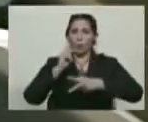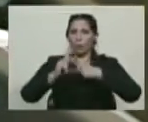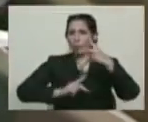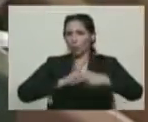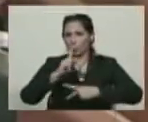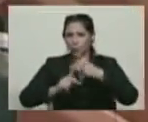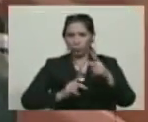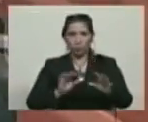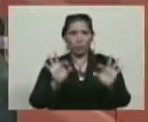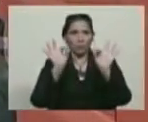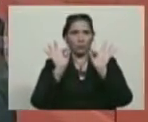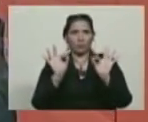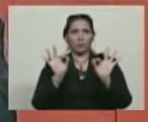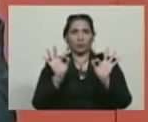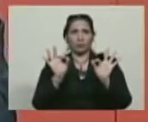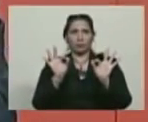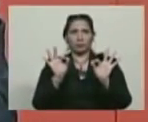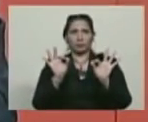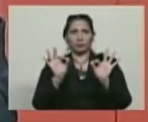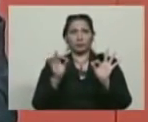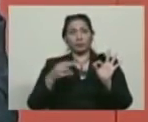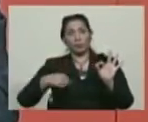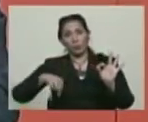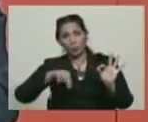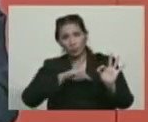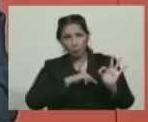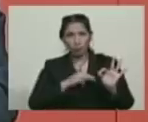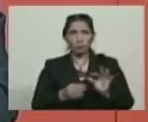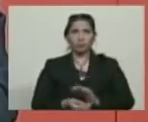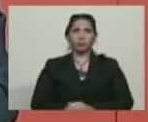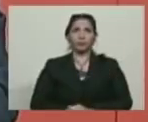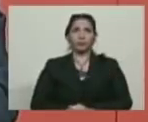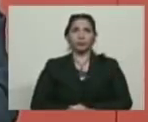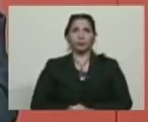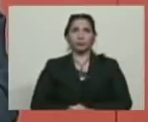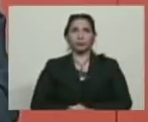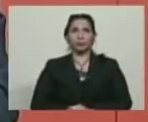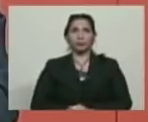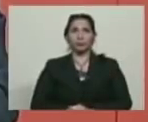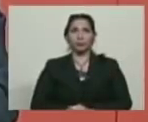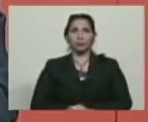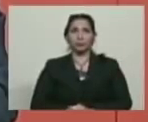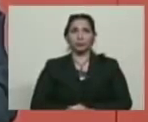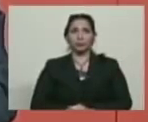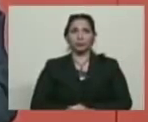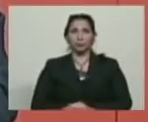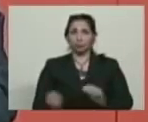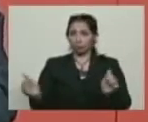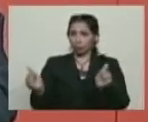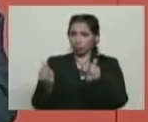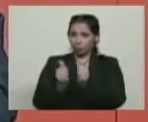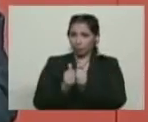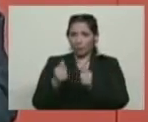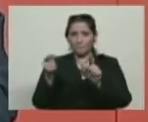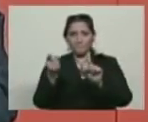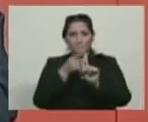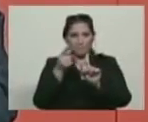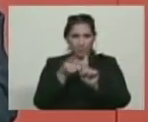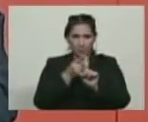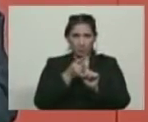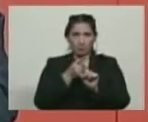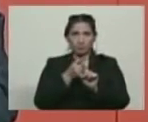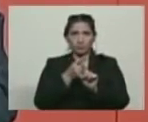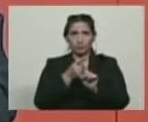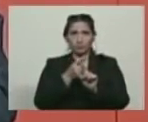producto en específico nosotros con con ello pretendemos en primer lugar